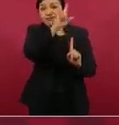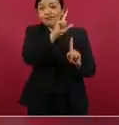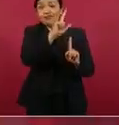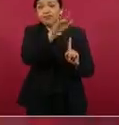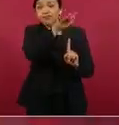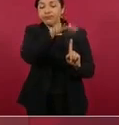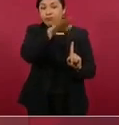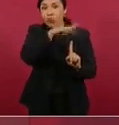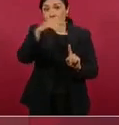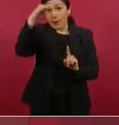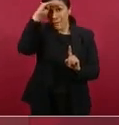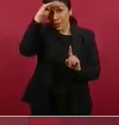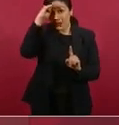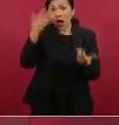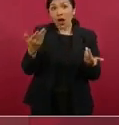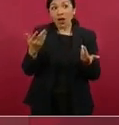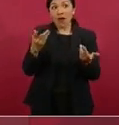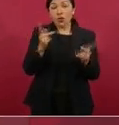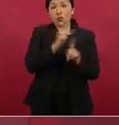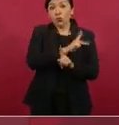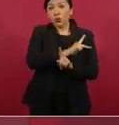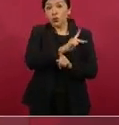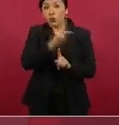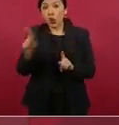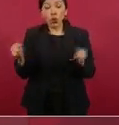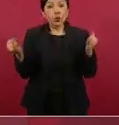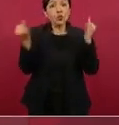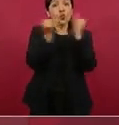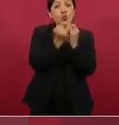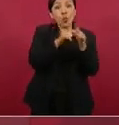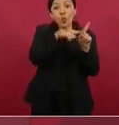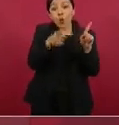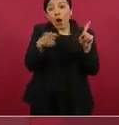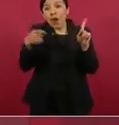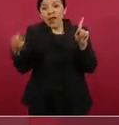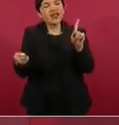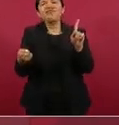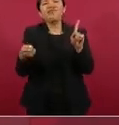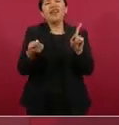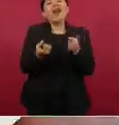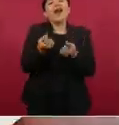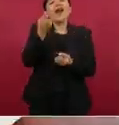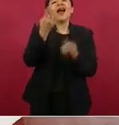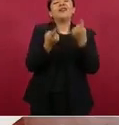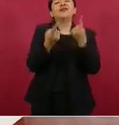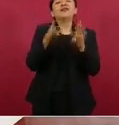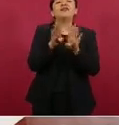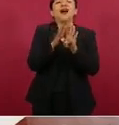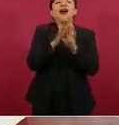no todos se mantienen, hay algunos que se van deslavando.